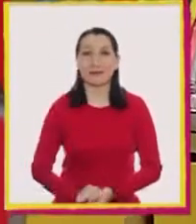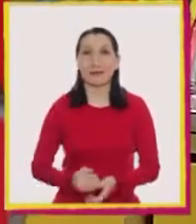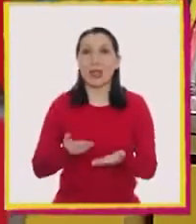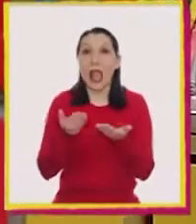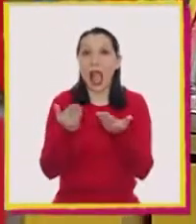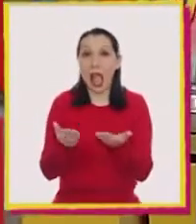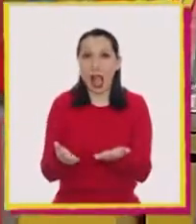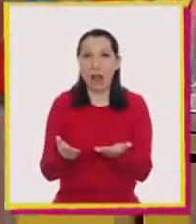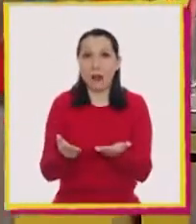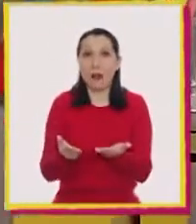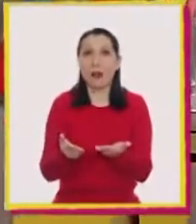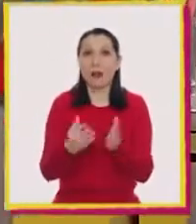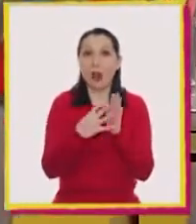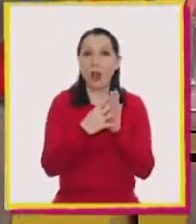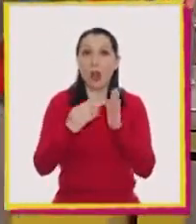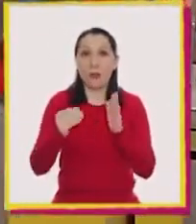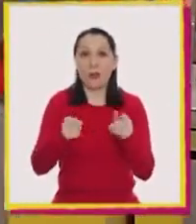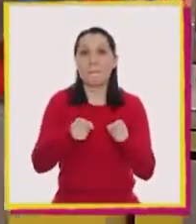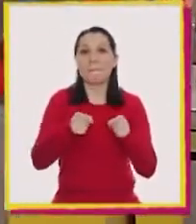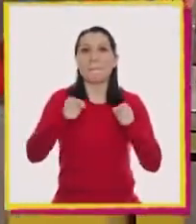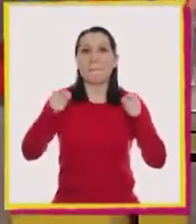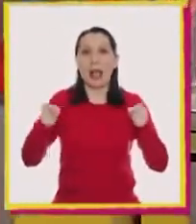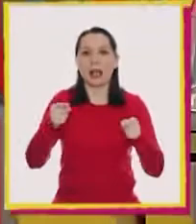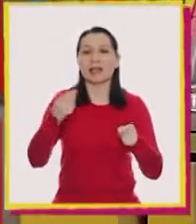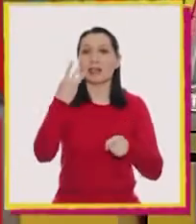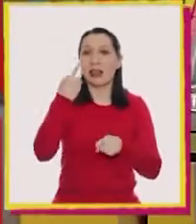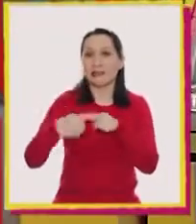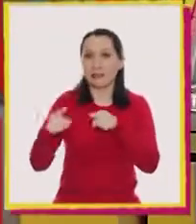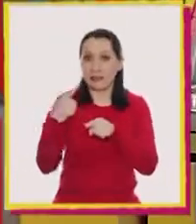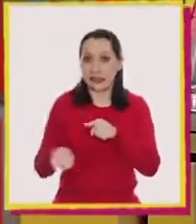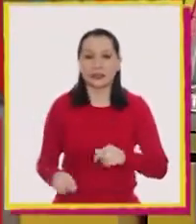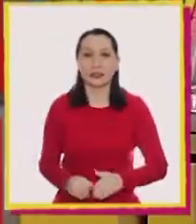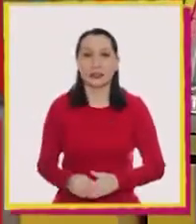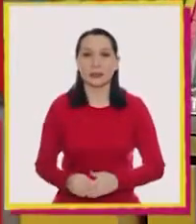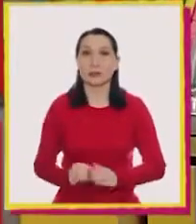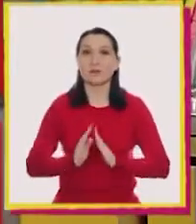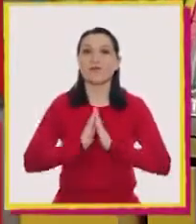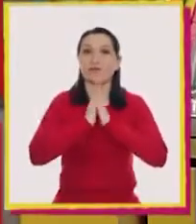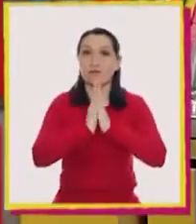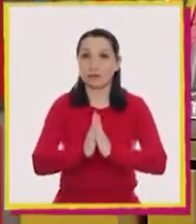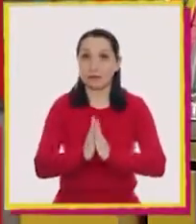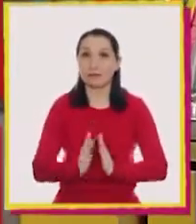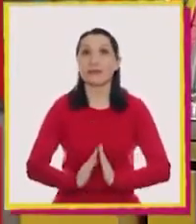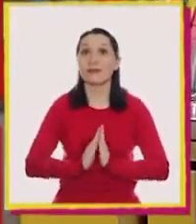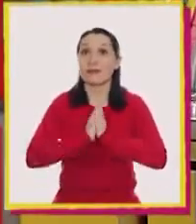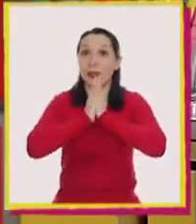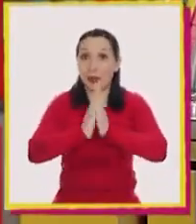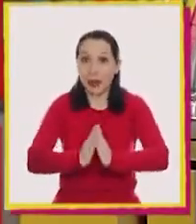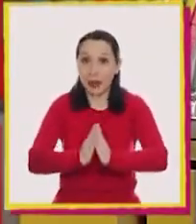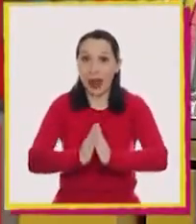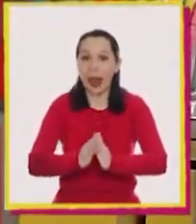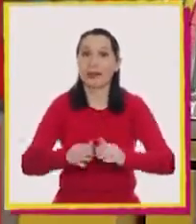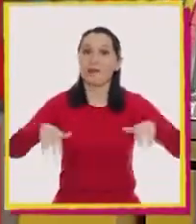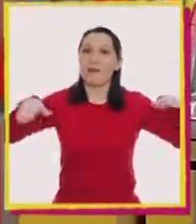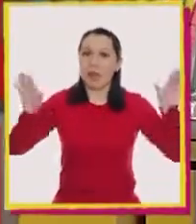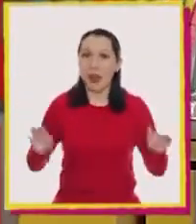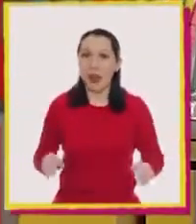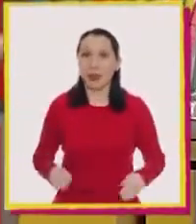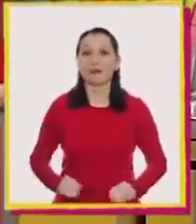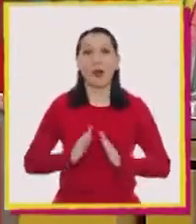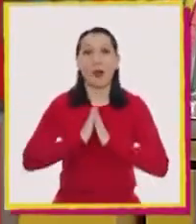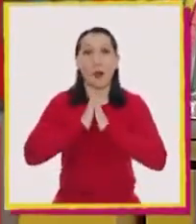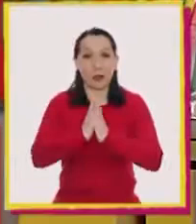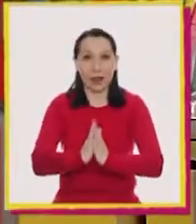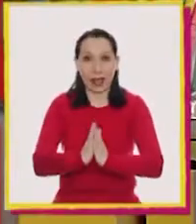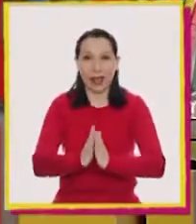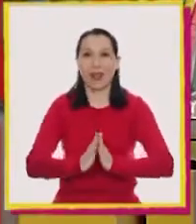¡Excelente! Ahora extendamos el patrón, repitiéndolo tres veces. Orar, orar,